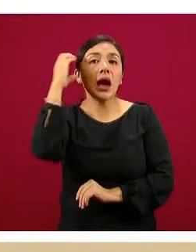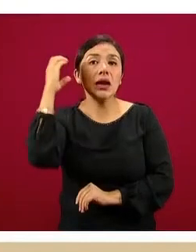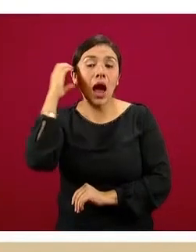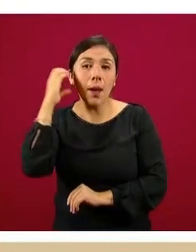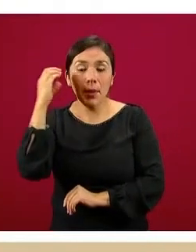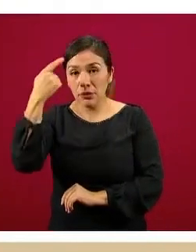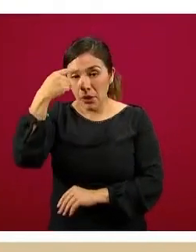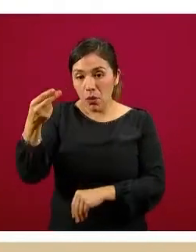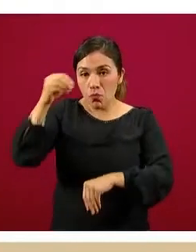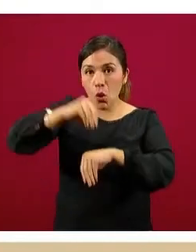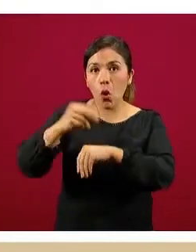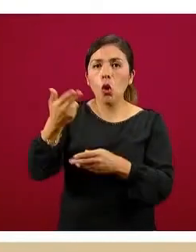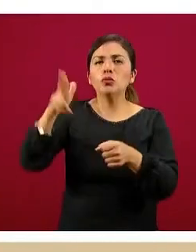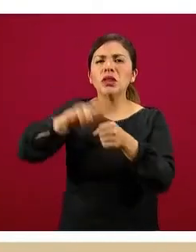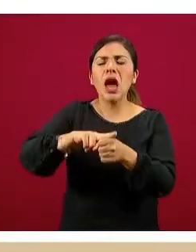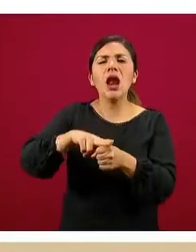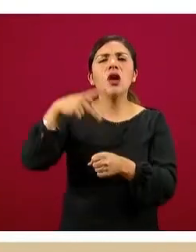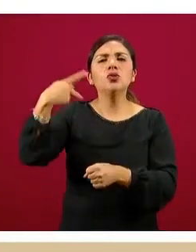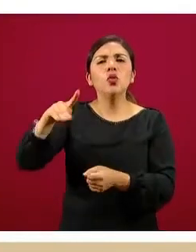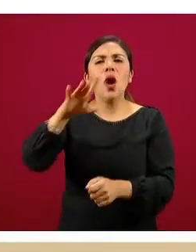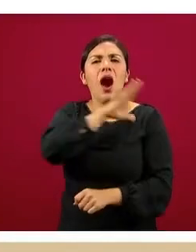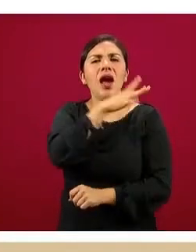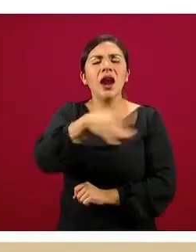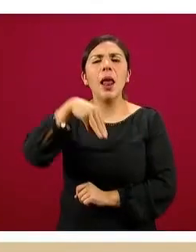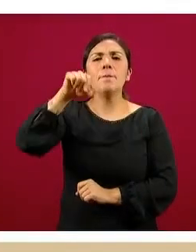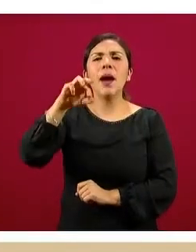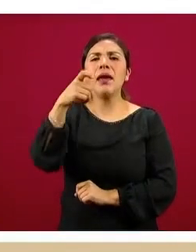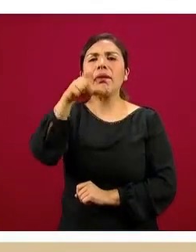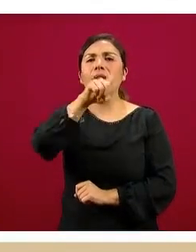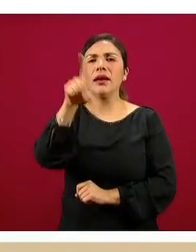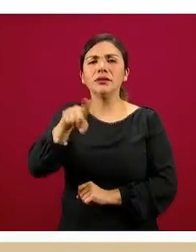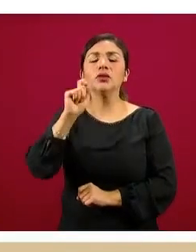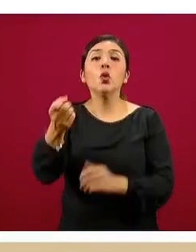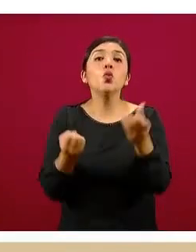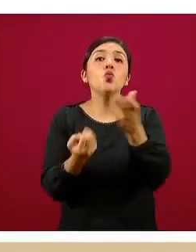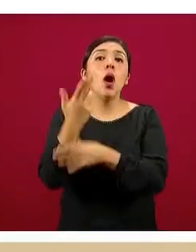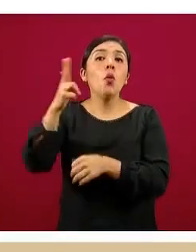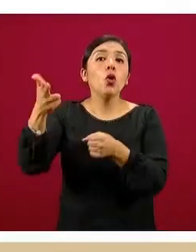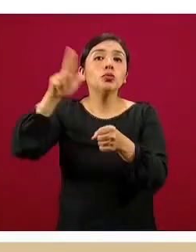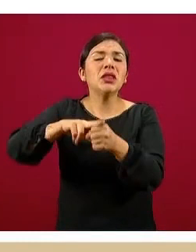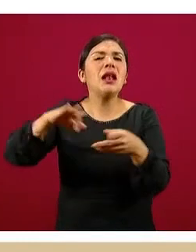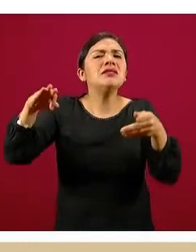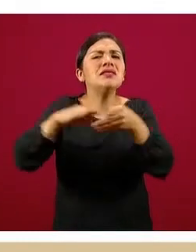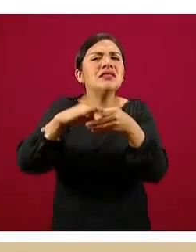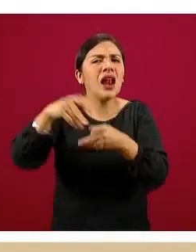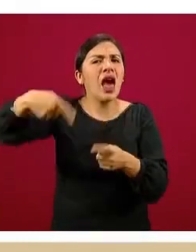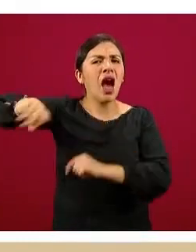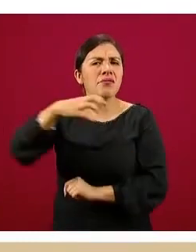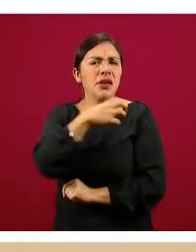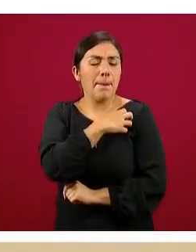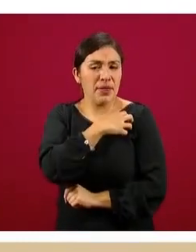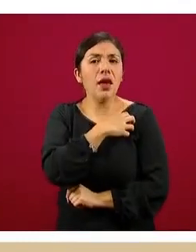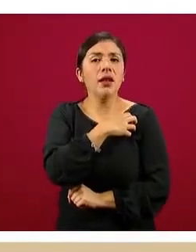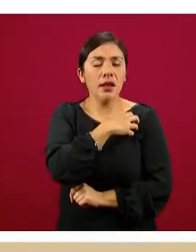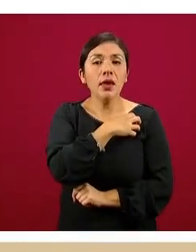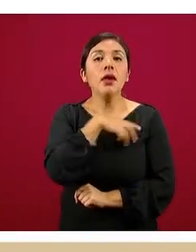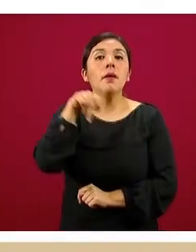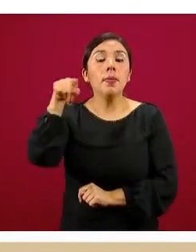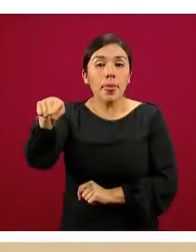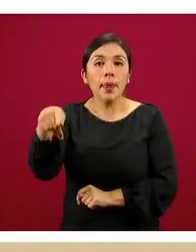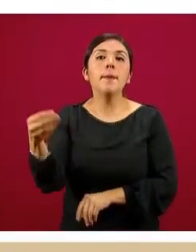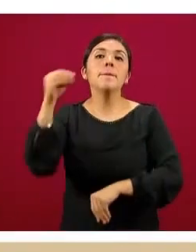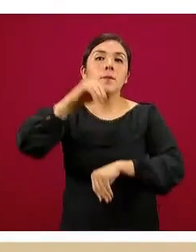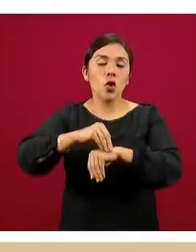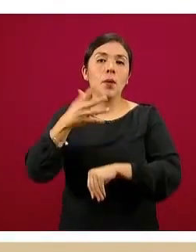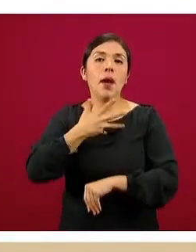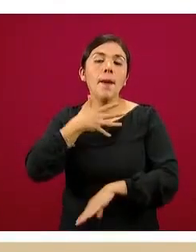en el hospital general regional el márquez que es un hospital nuevo que está de la de la capital y pues ahí